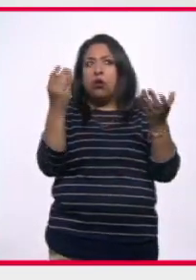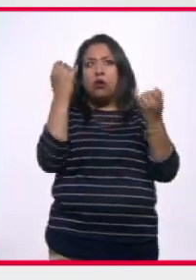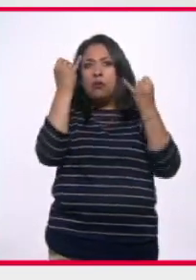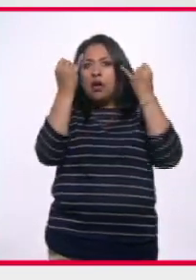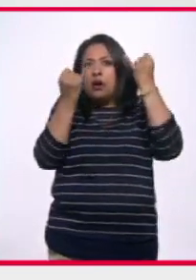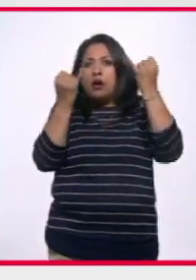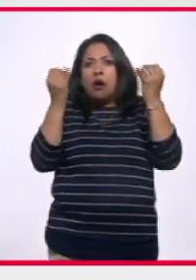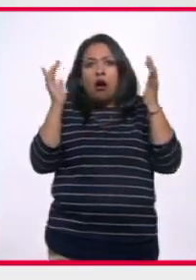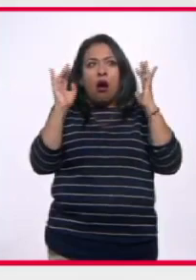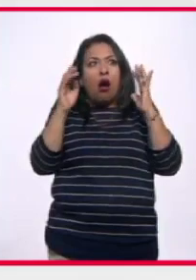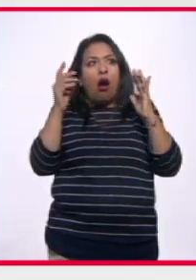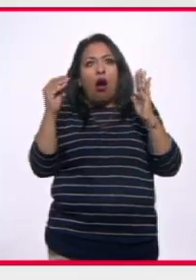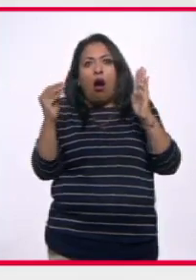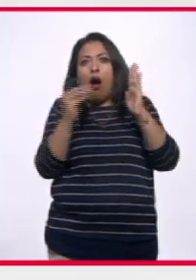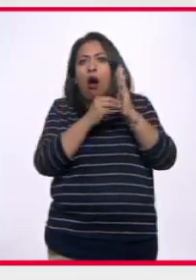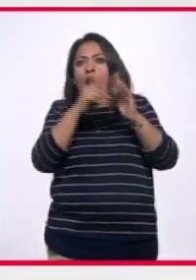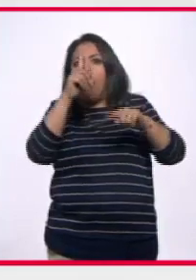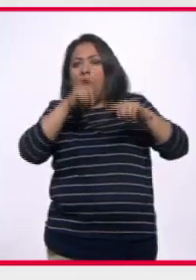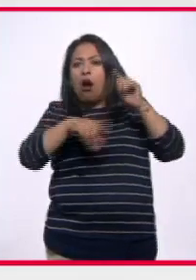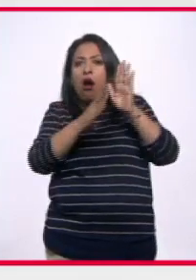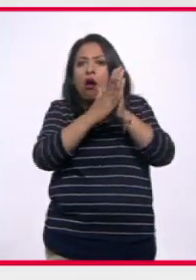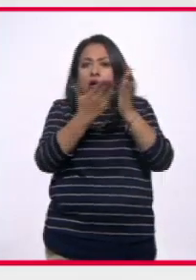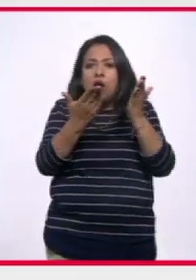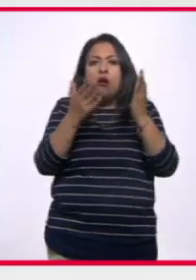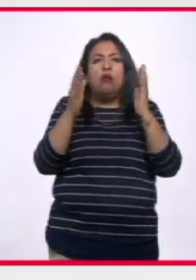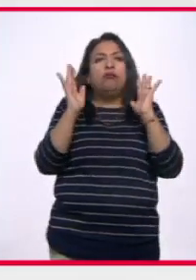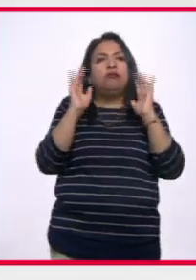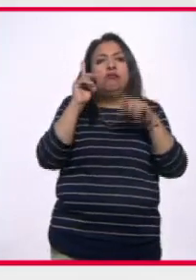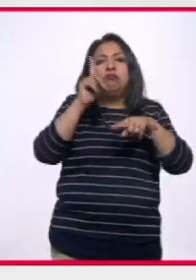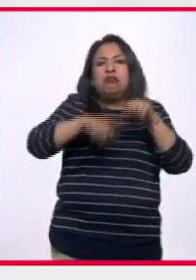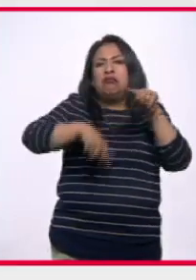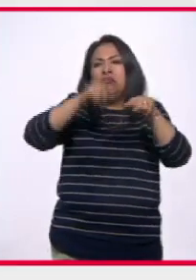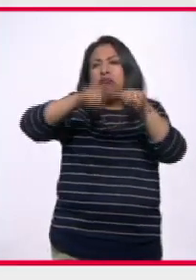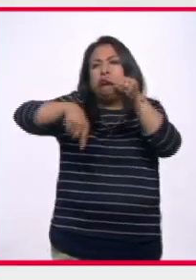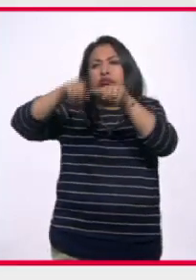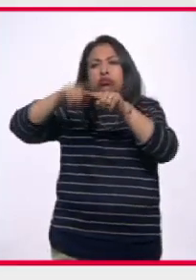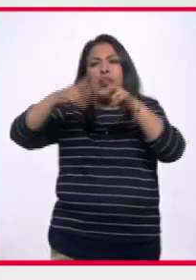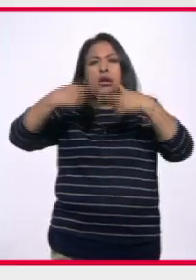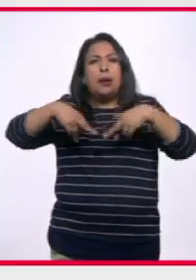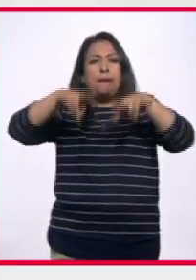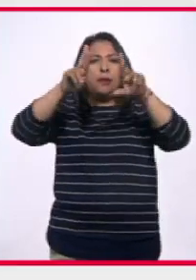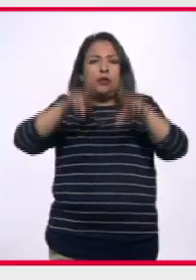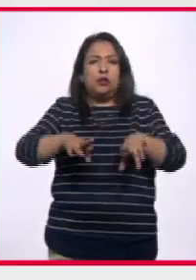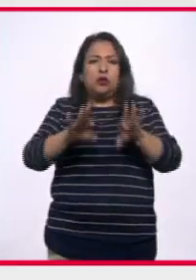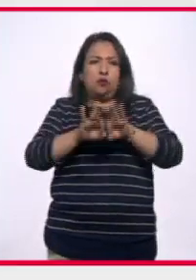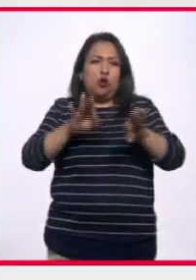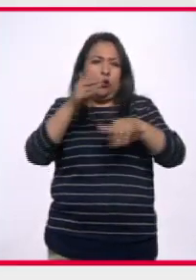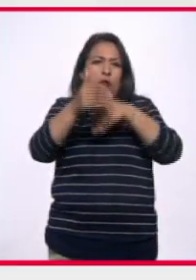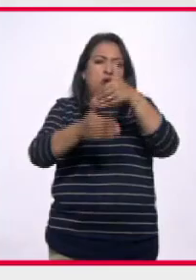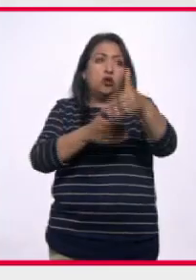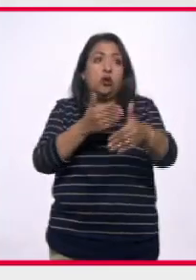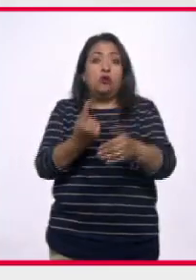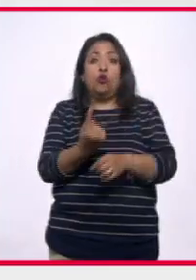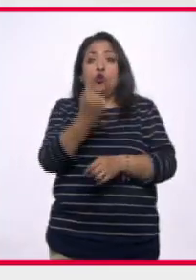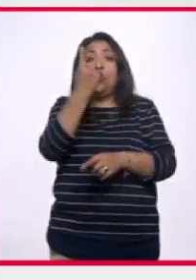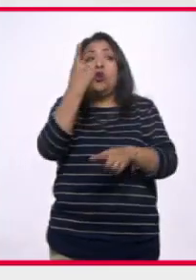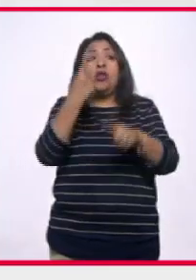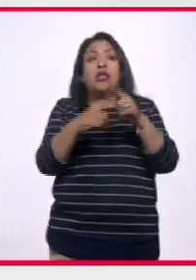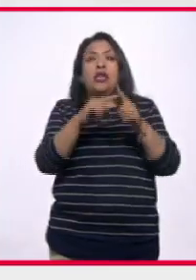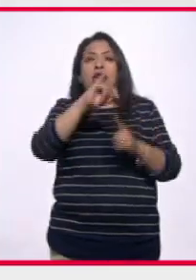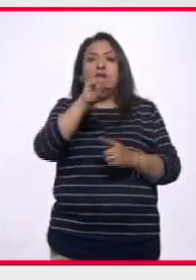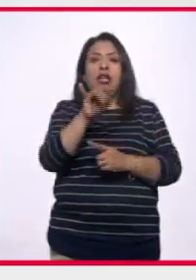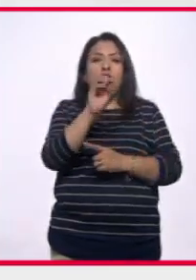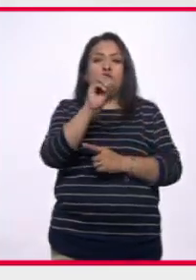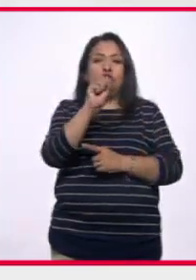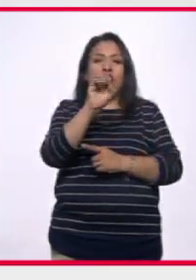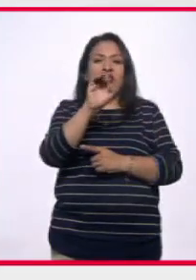dejó de aparecer en libros de texto dejó de aparecer en entonces aquellas representaciones que tenemos de este proceso y se queda solamente josefa